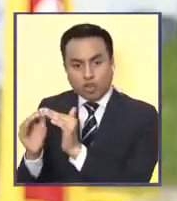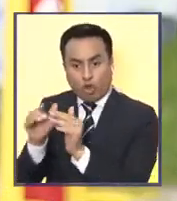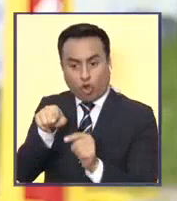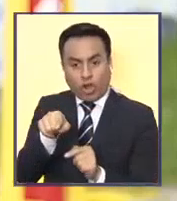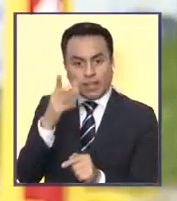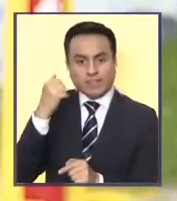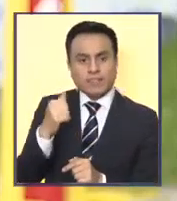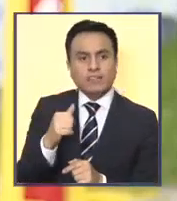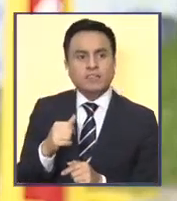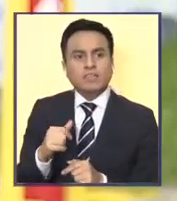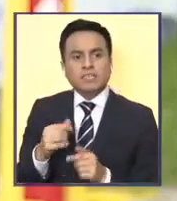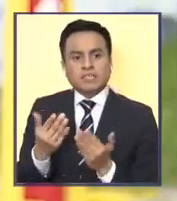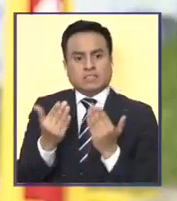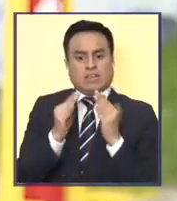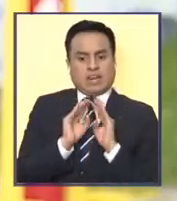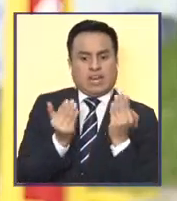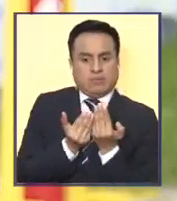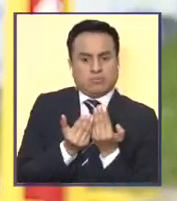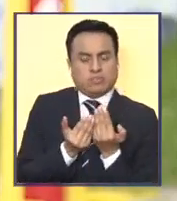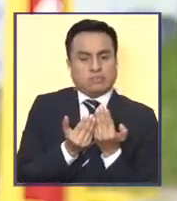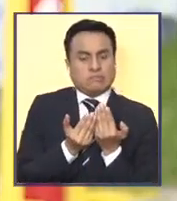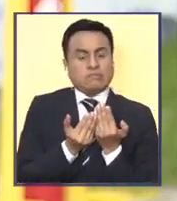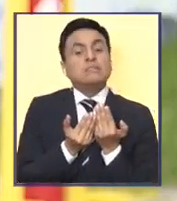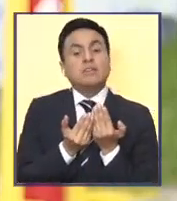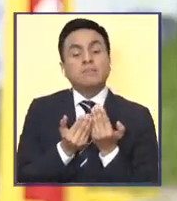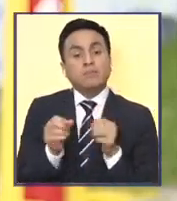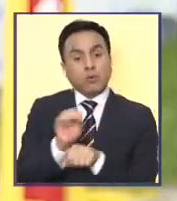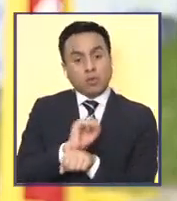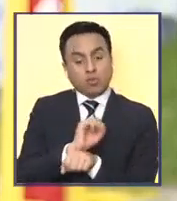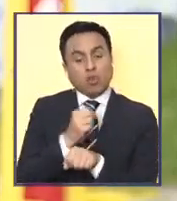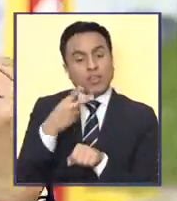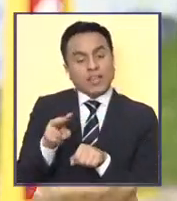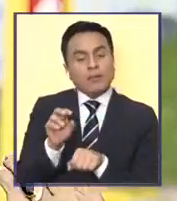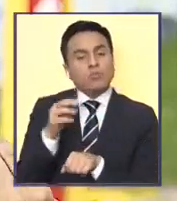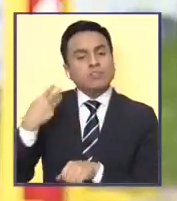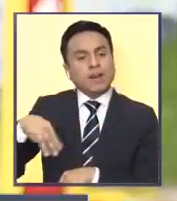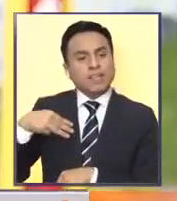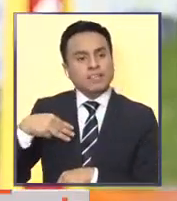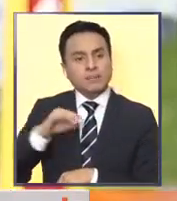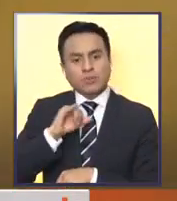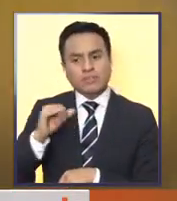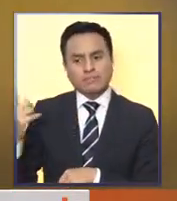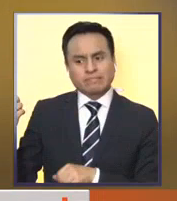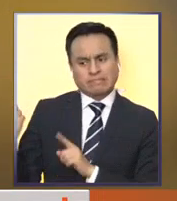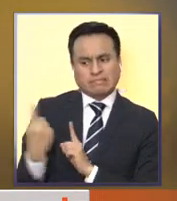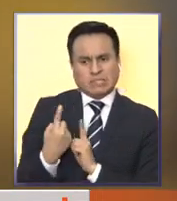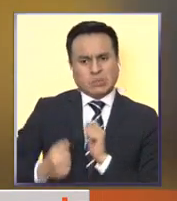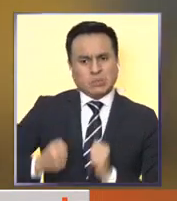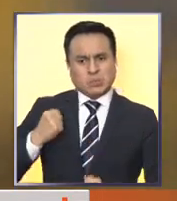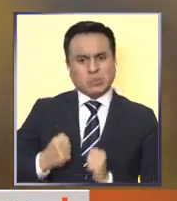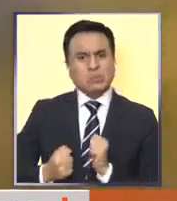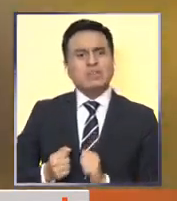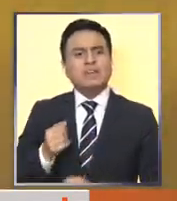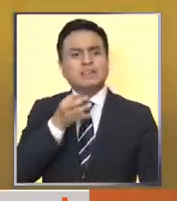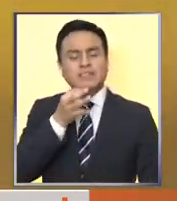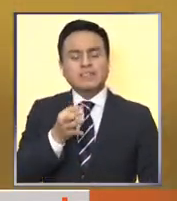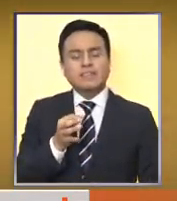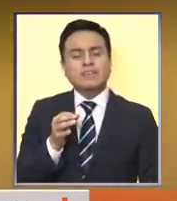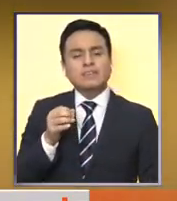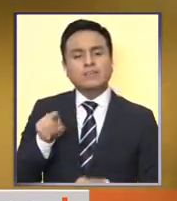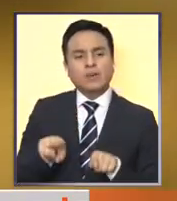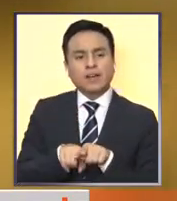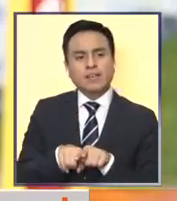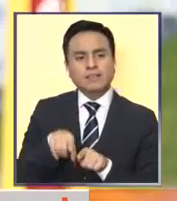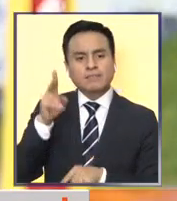Nos encerraron, nos hicieron encerrona en el vehículo municipal y nos salieron persiguiendo. Él restringió ir